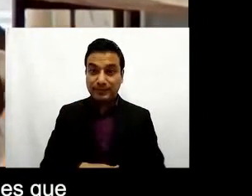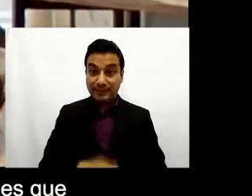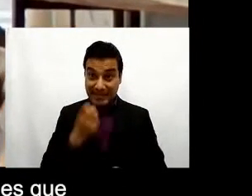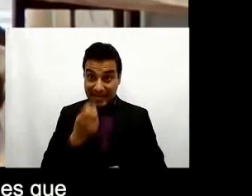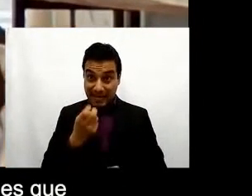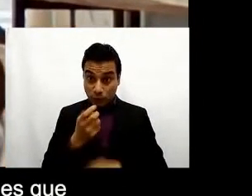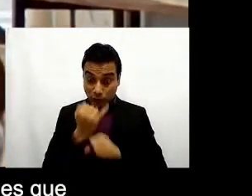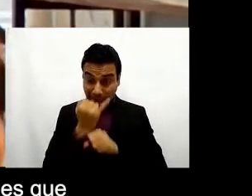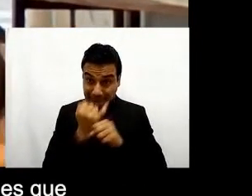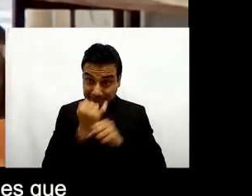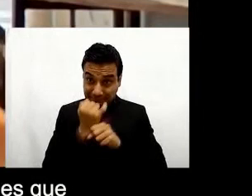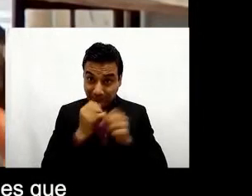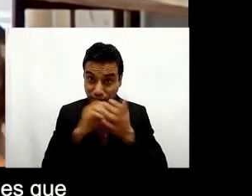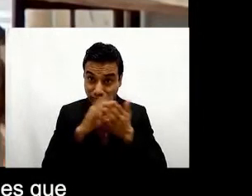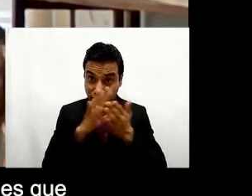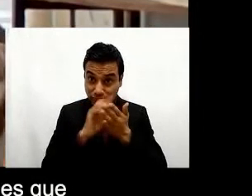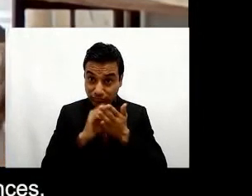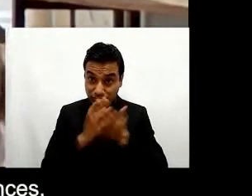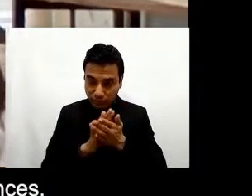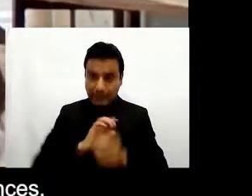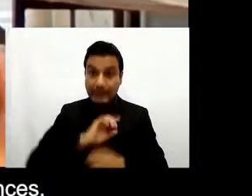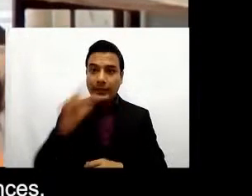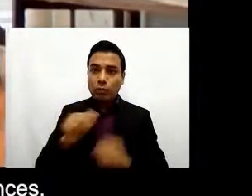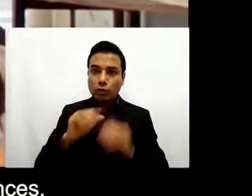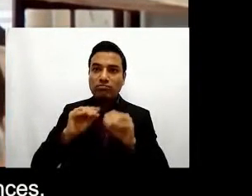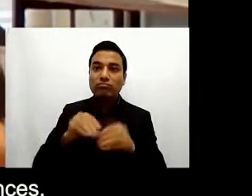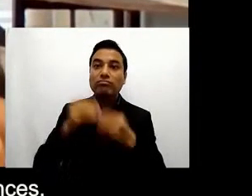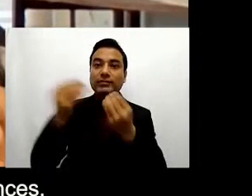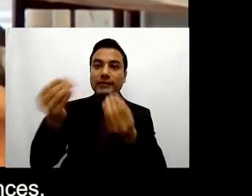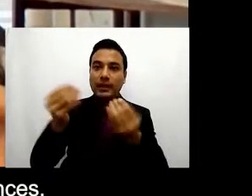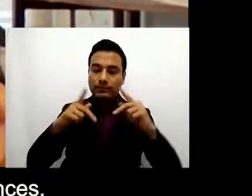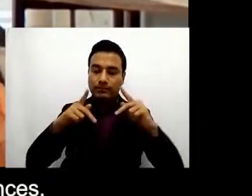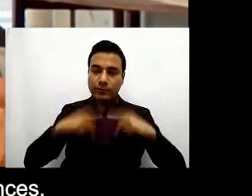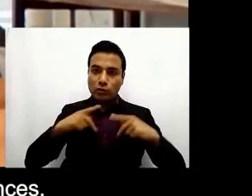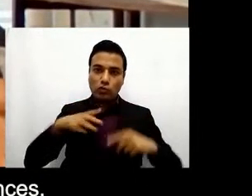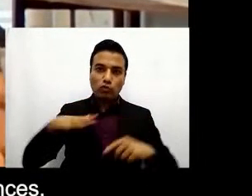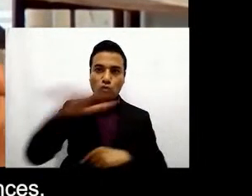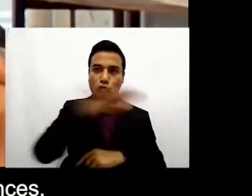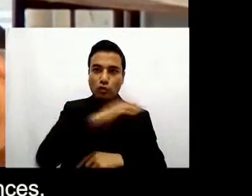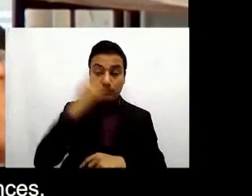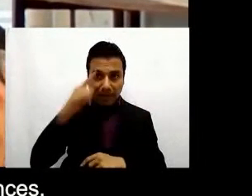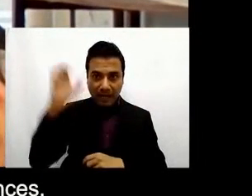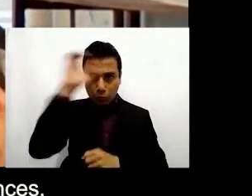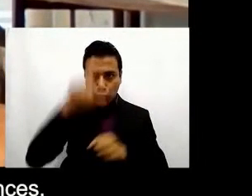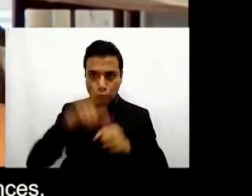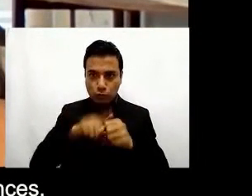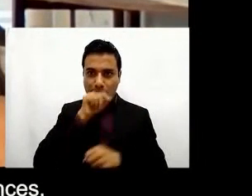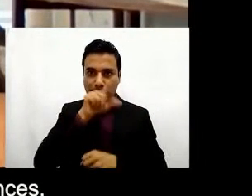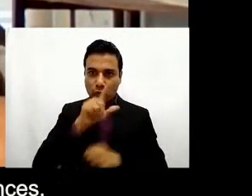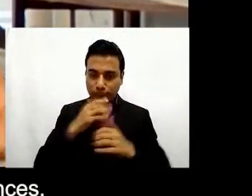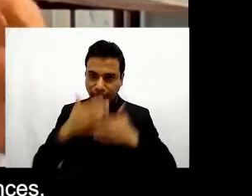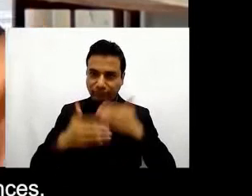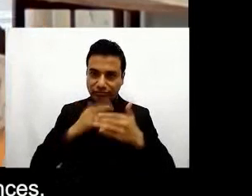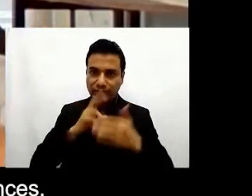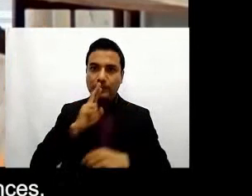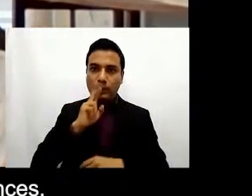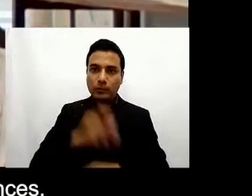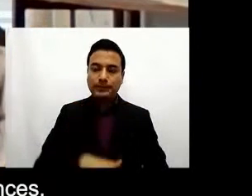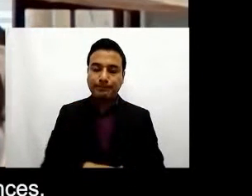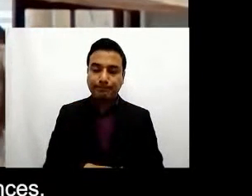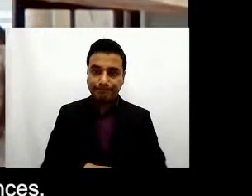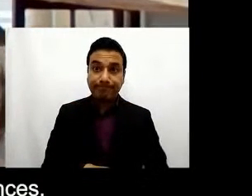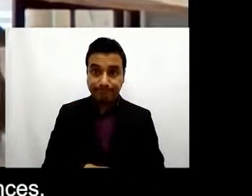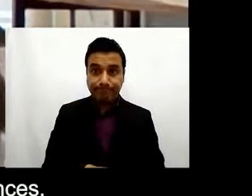conocimiento se ponga al servicio de las necesidades culturales del Estado. Entonces, ahí